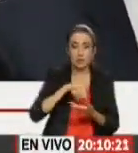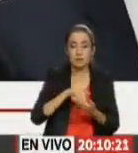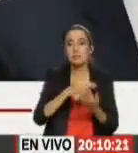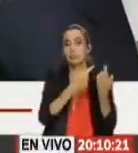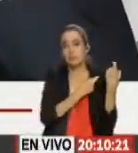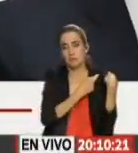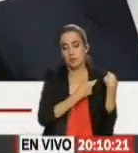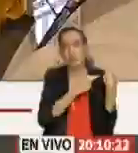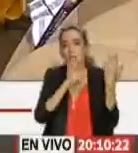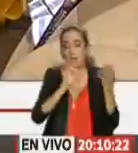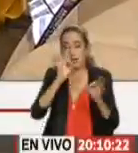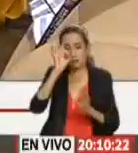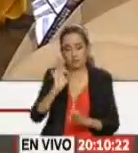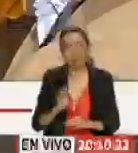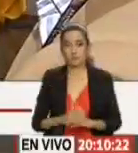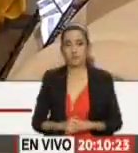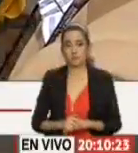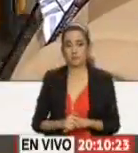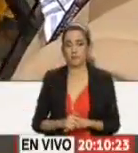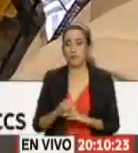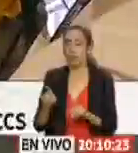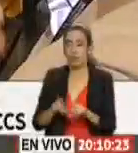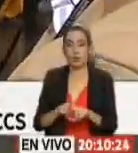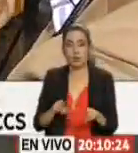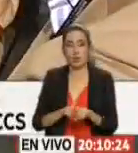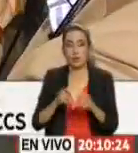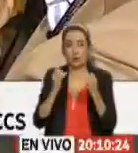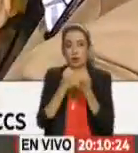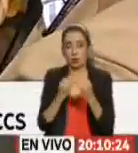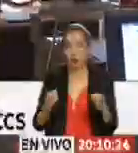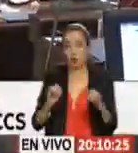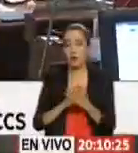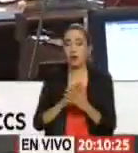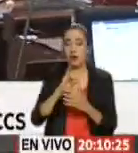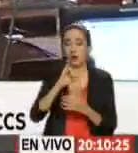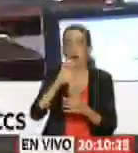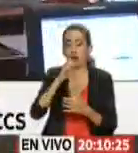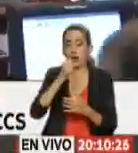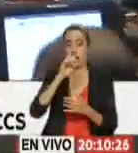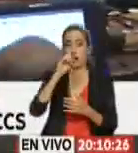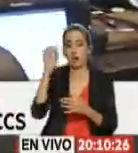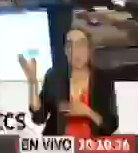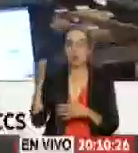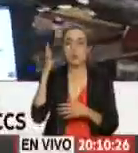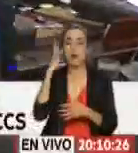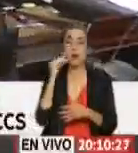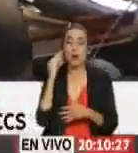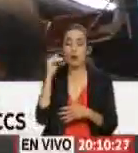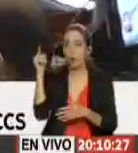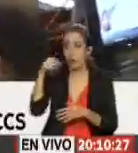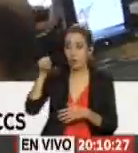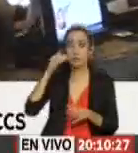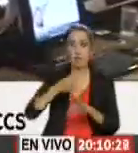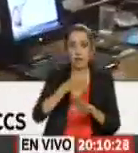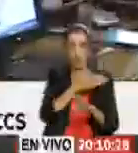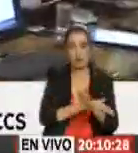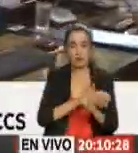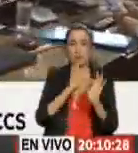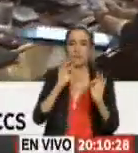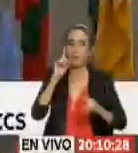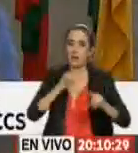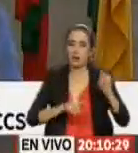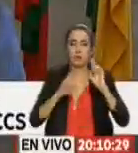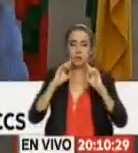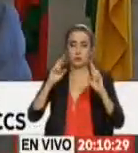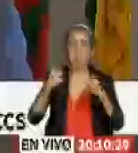al Parlamento Nacional. Criterio que empata con el del independiente Liceo Azuero, aunque reconoce que ese mecanismo, usado en el pasado, tenía